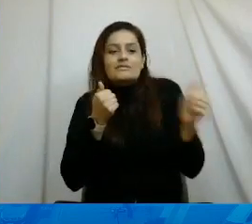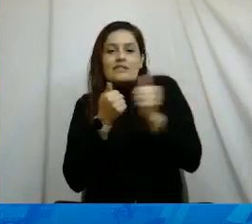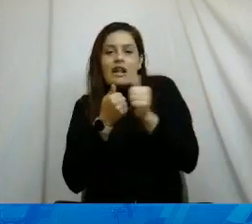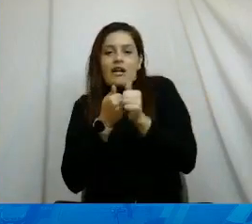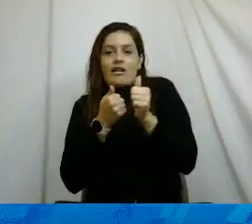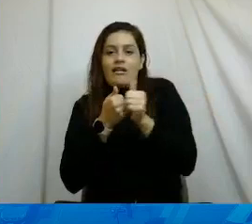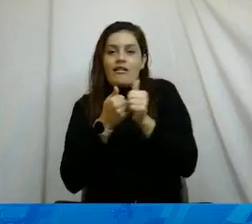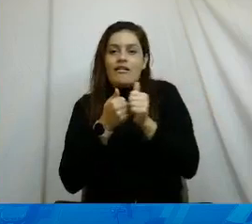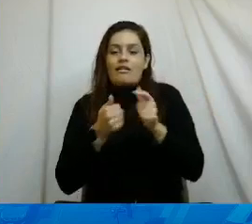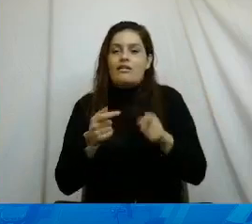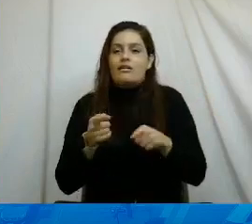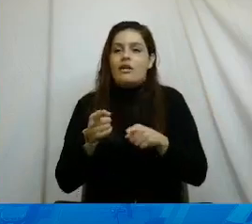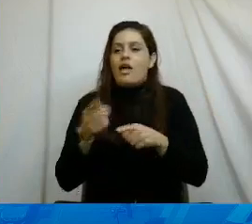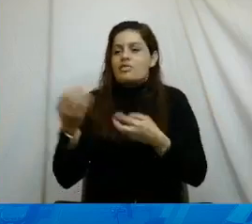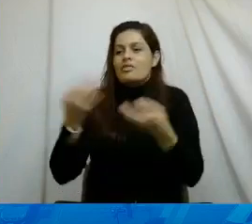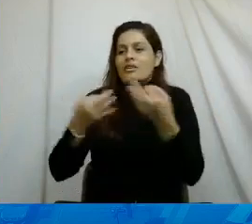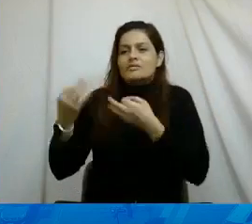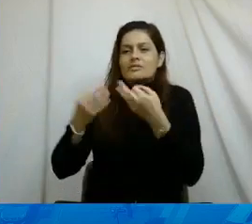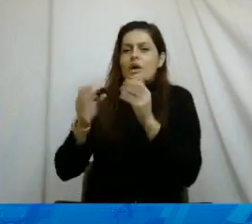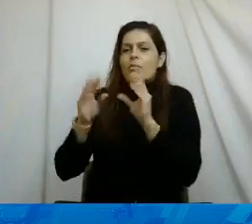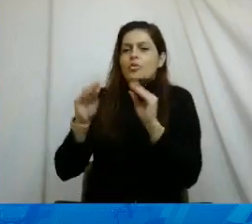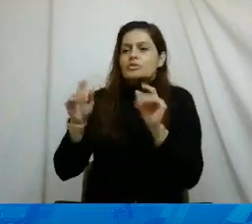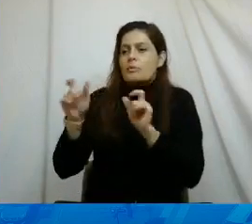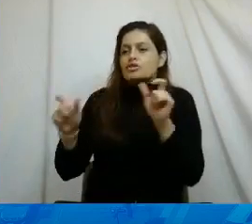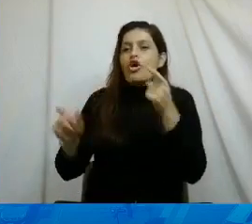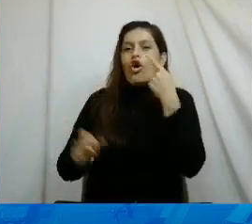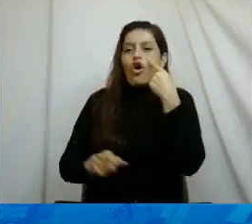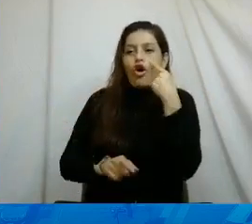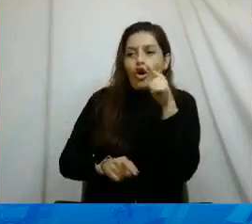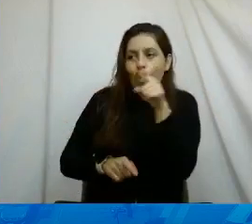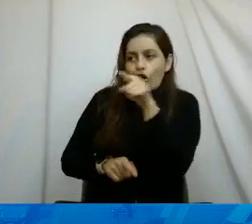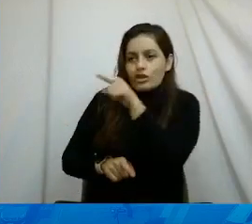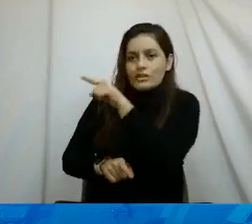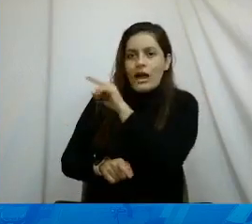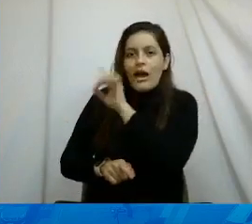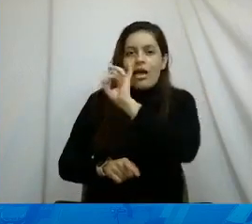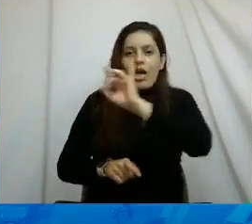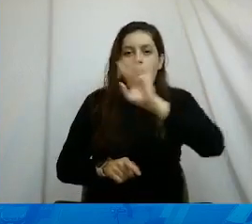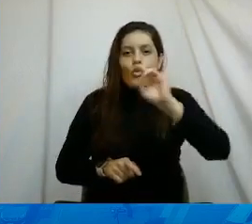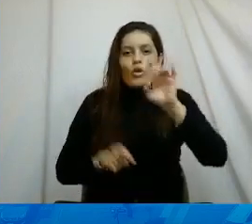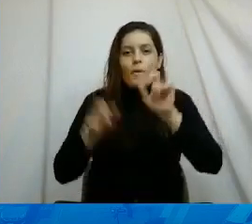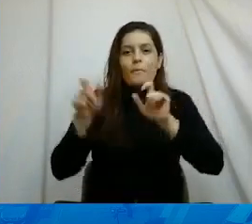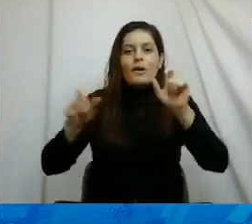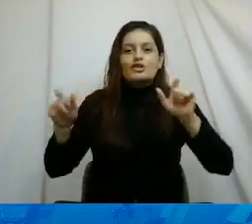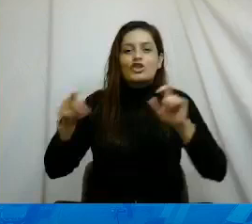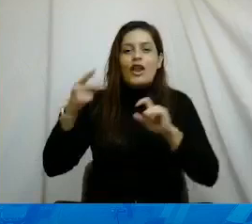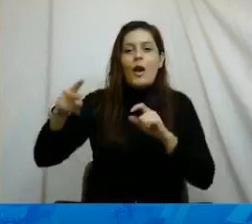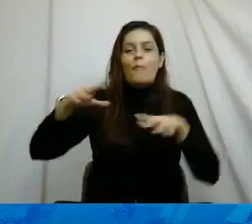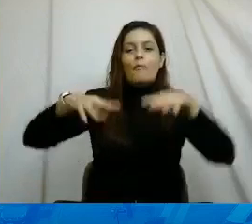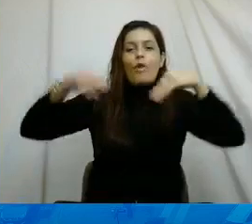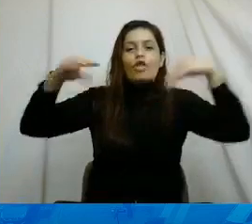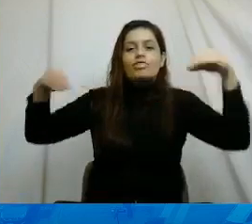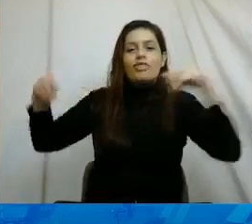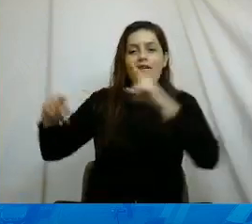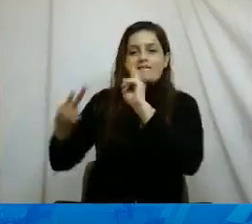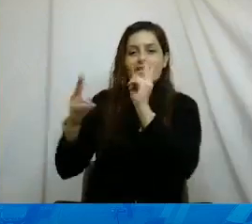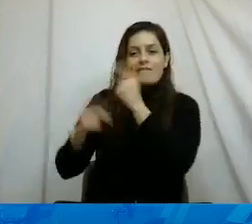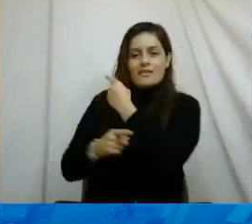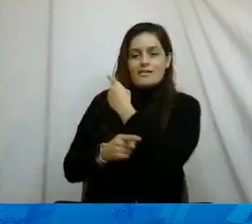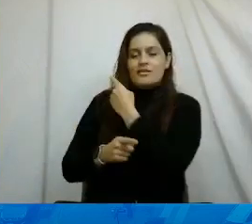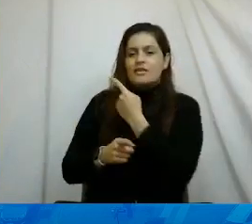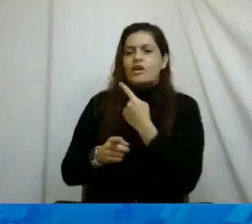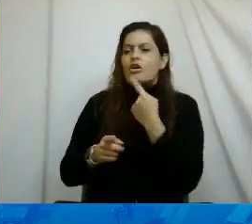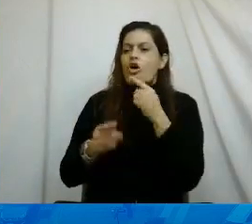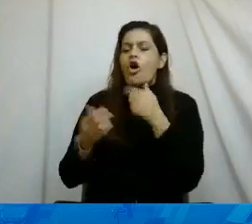Gómez escuché mucho decir que él conocía a cada uno de los habitantes de su comuna, que compartió muchas veces con cada uno de